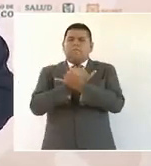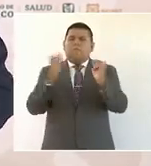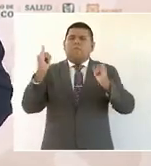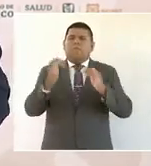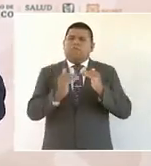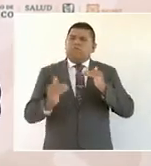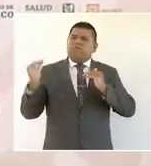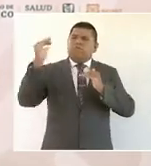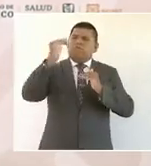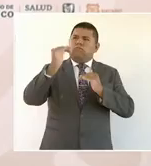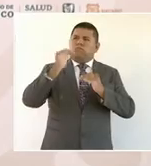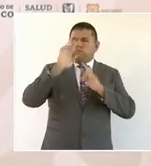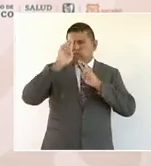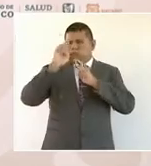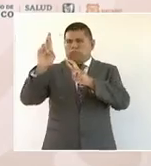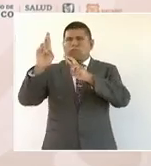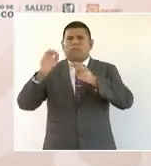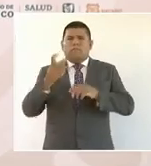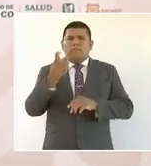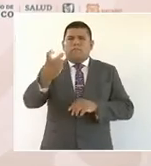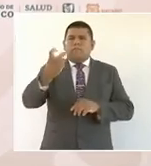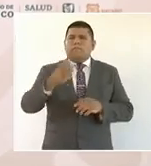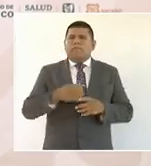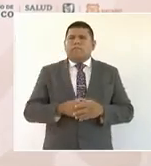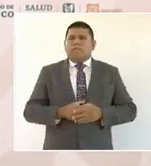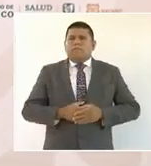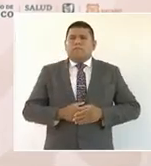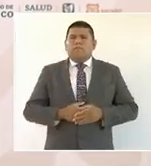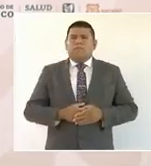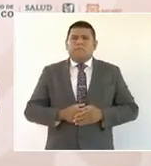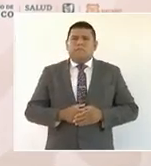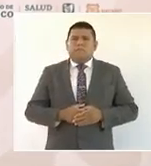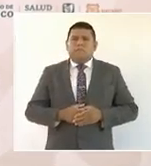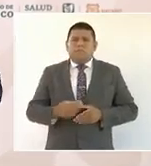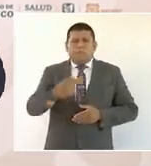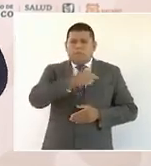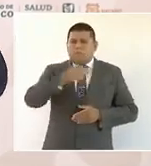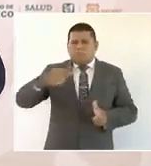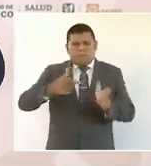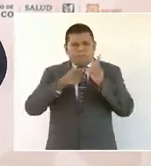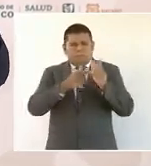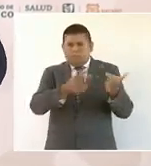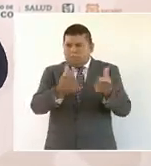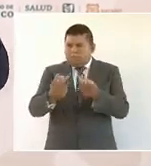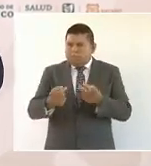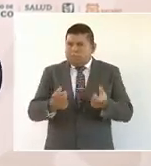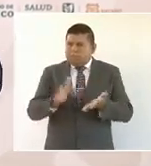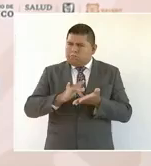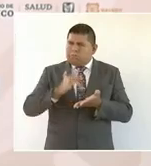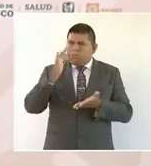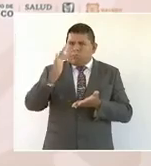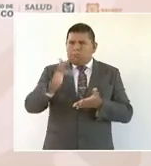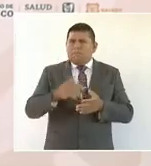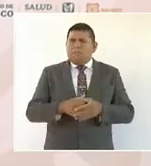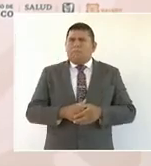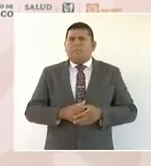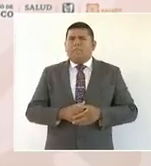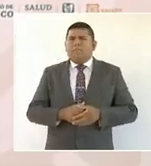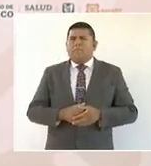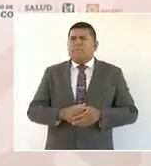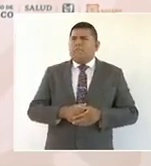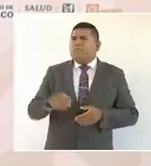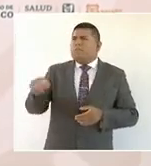de México. Y vamos a seguir adelante. Muchas gracias a